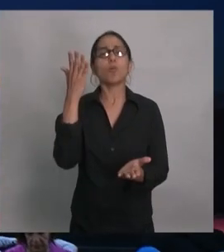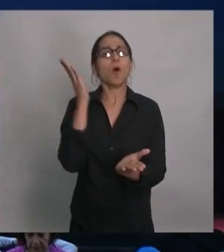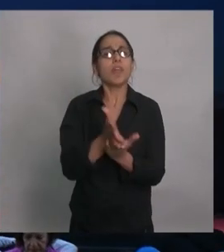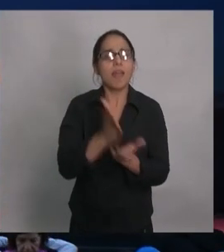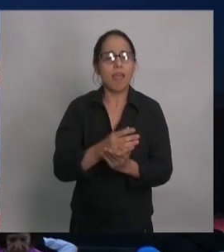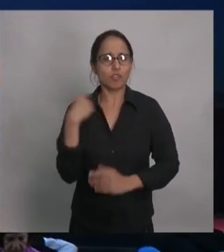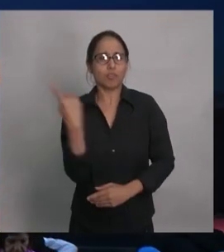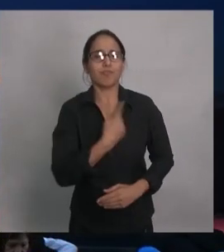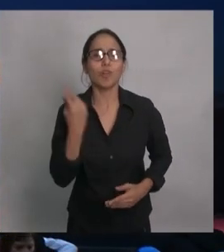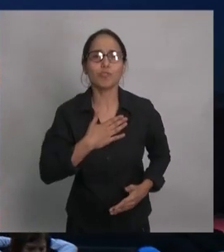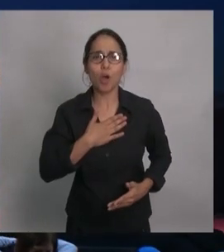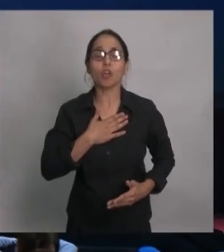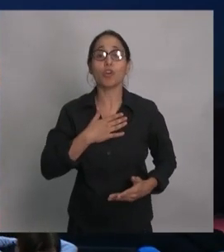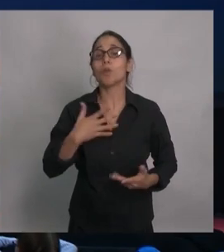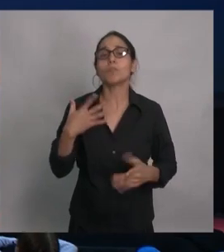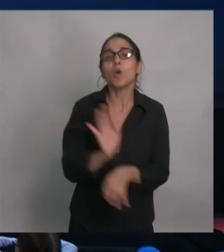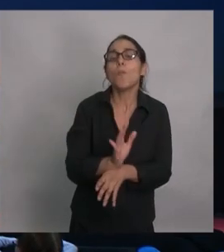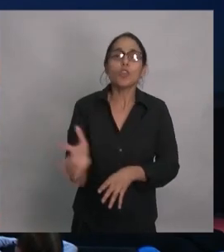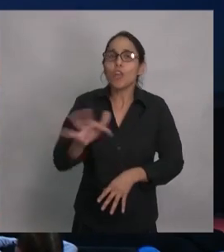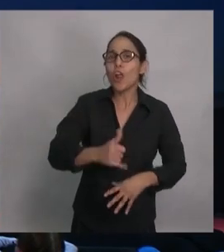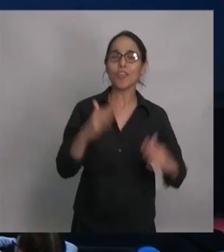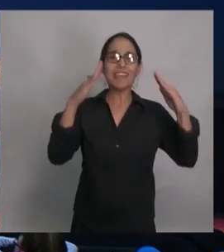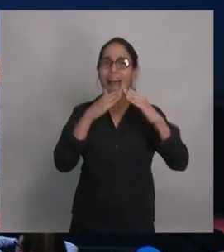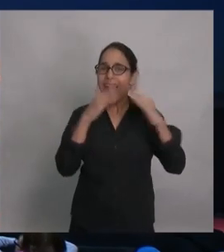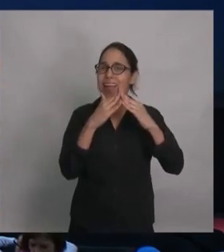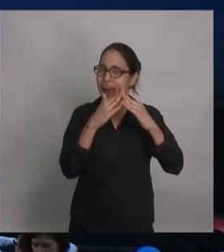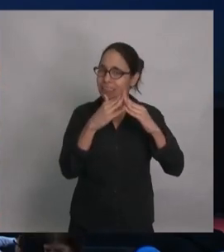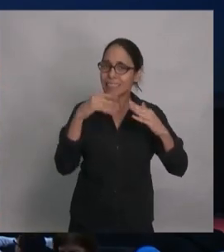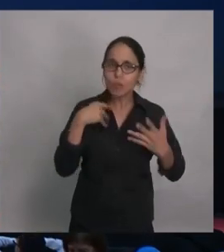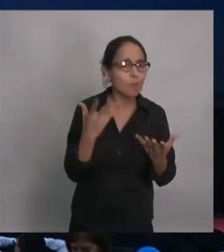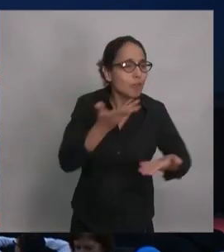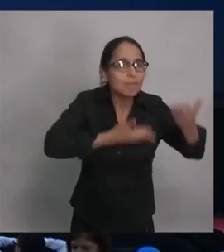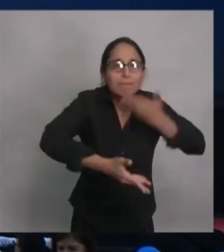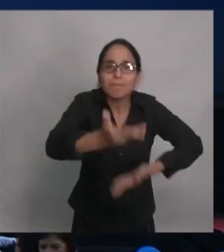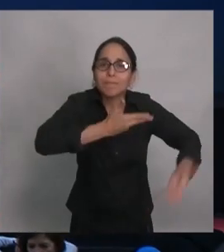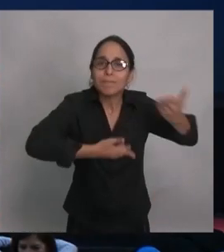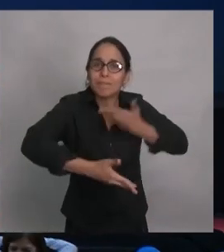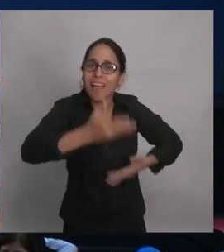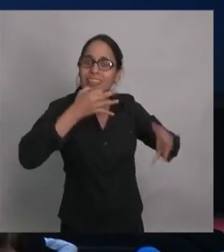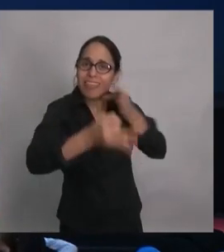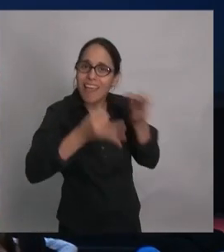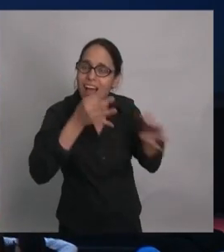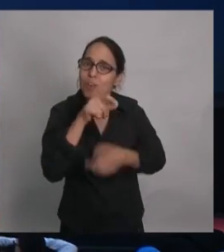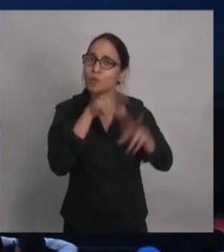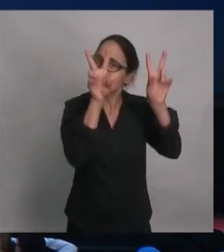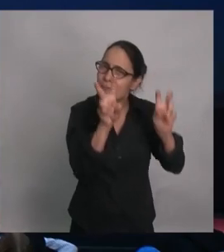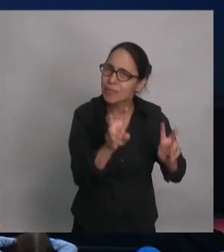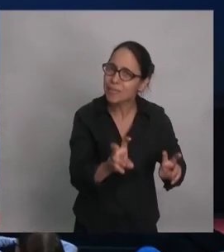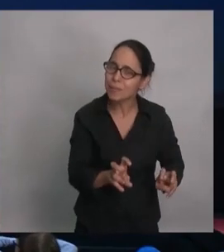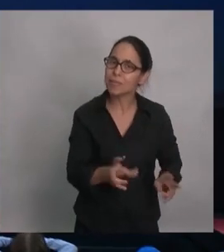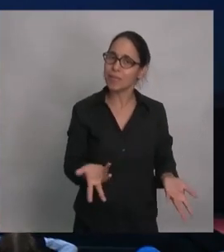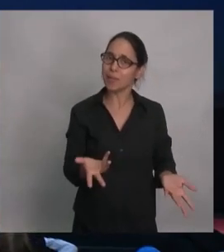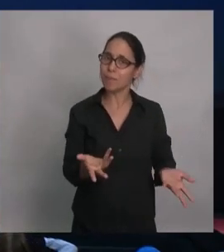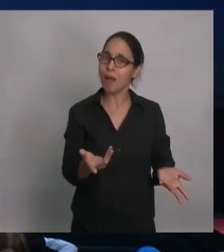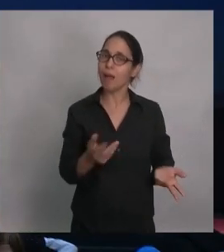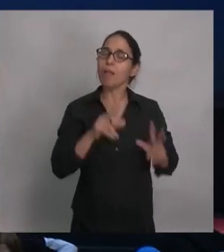conversación a la mesa cotidiana. Tenemos que llevarla al doméstico. Tenemos que atravesar todo lo que nos pasa y todo lo que